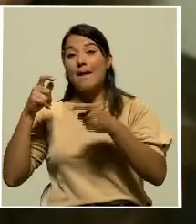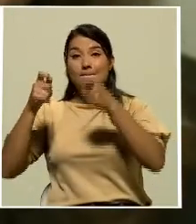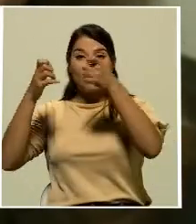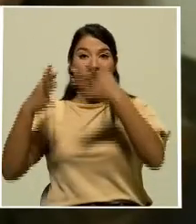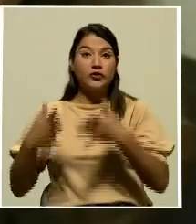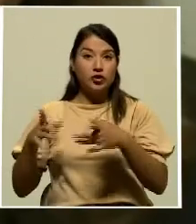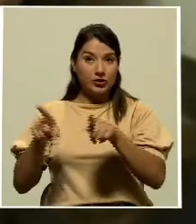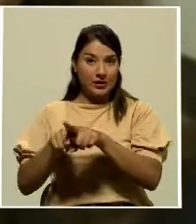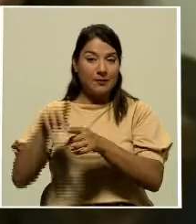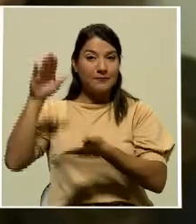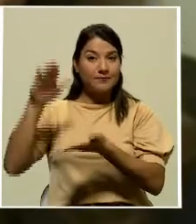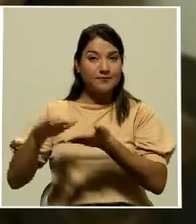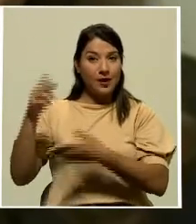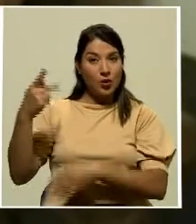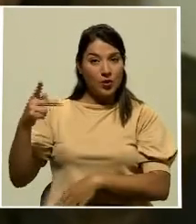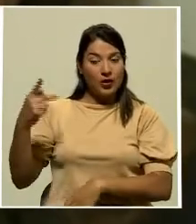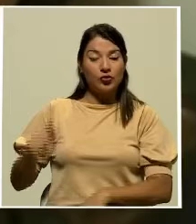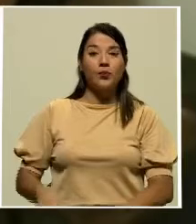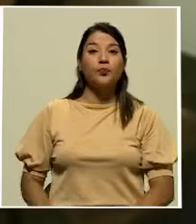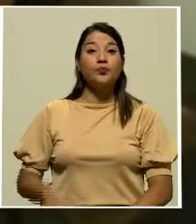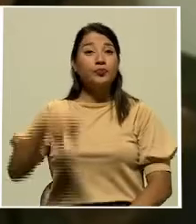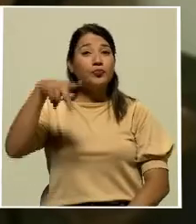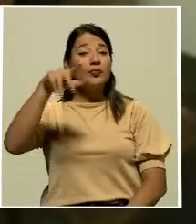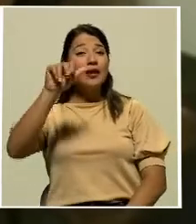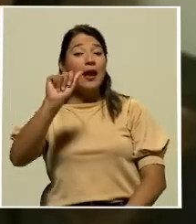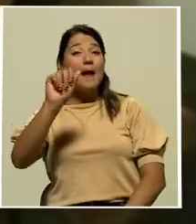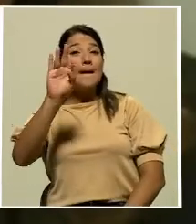pandemia. Doña Patricia, ¿qué